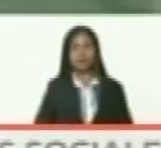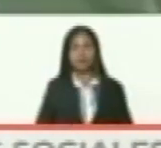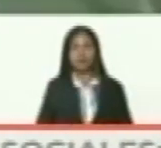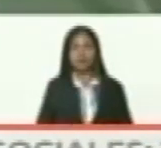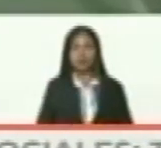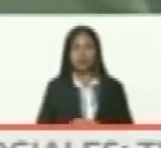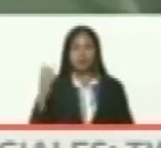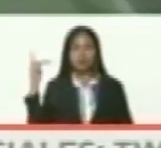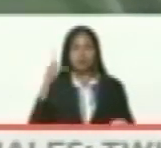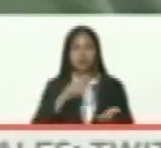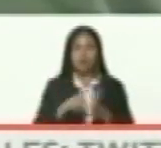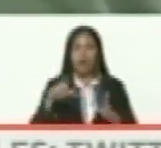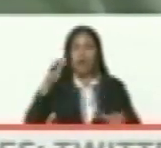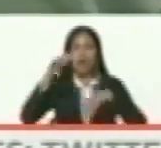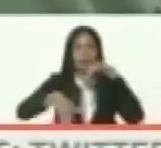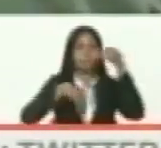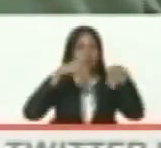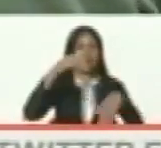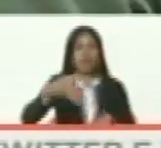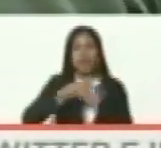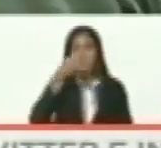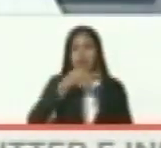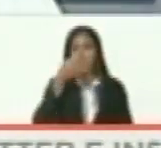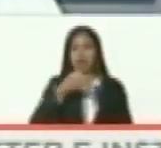nos veníamos a la playa en la tarde.